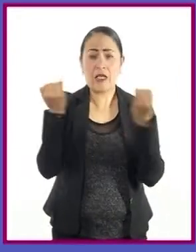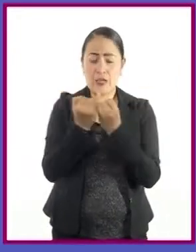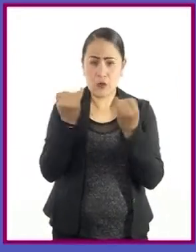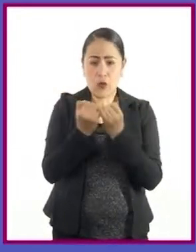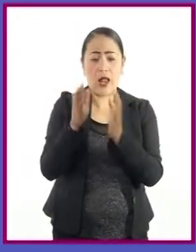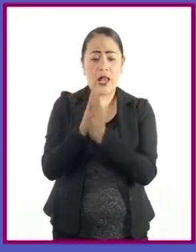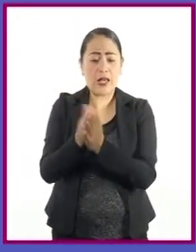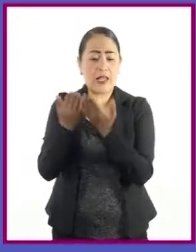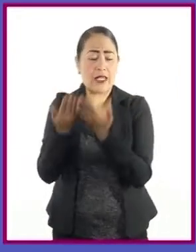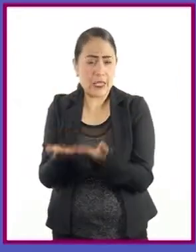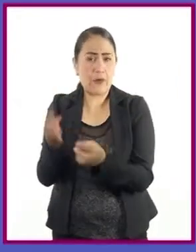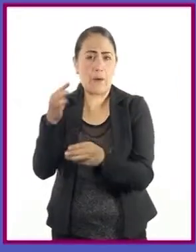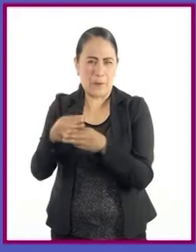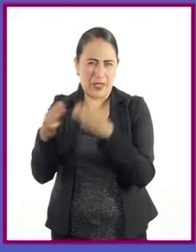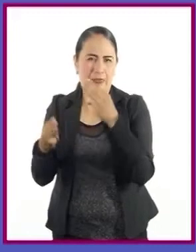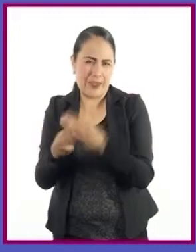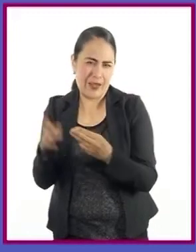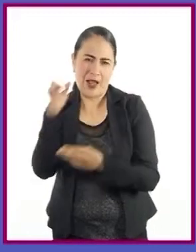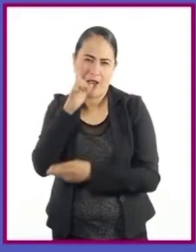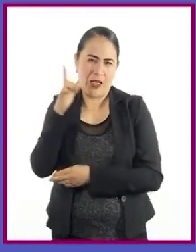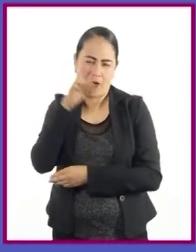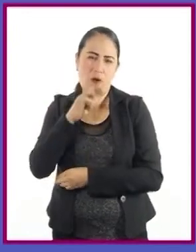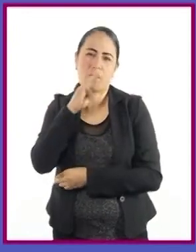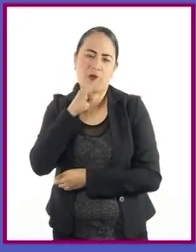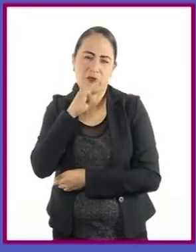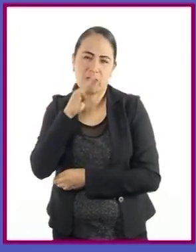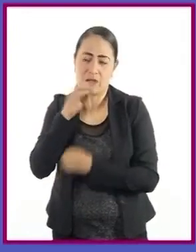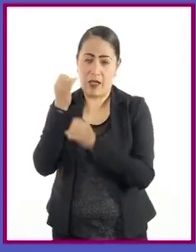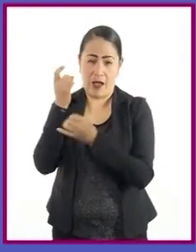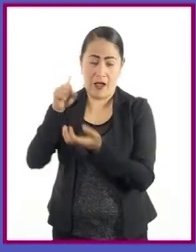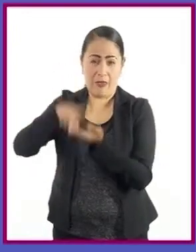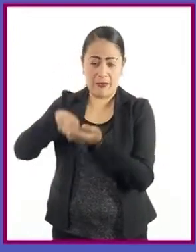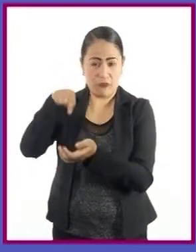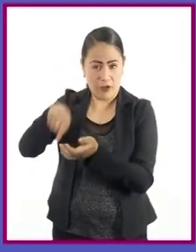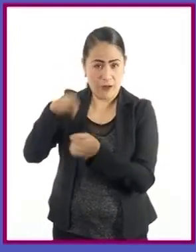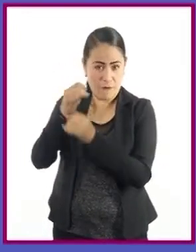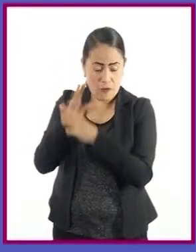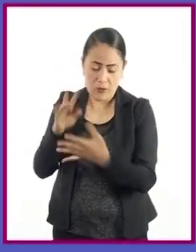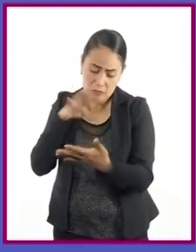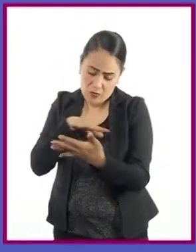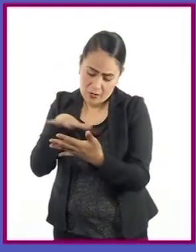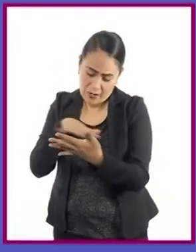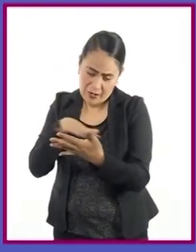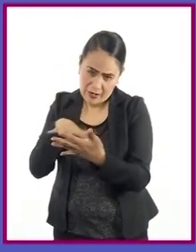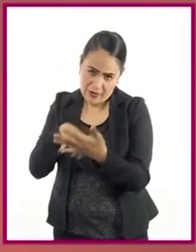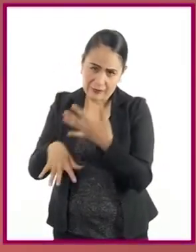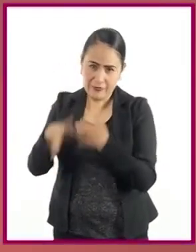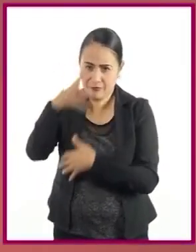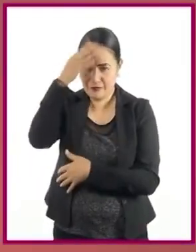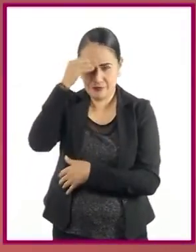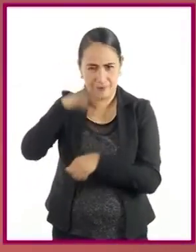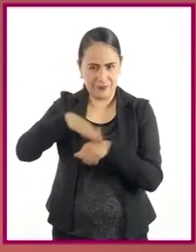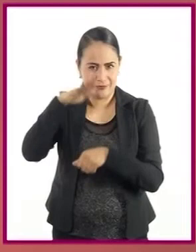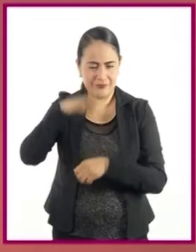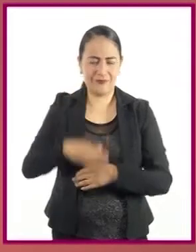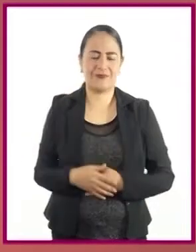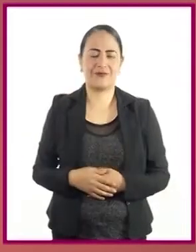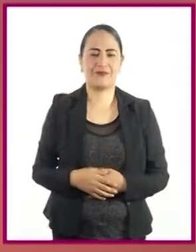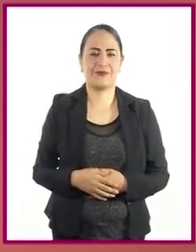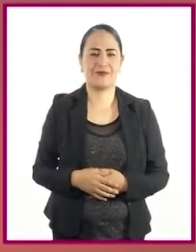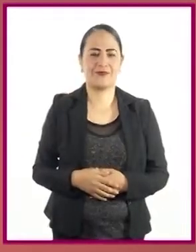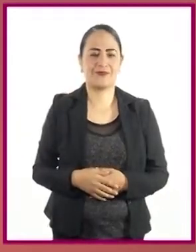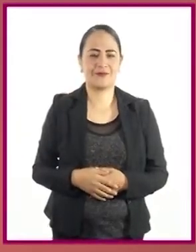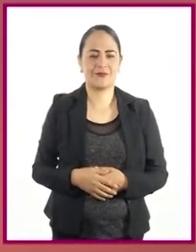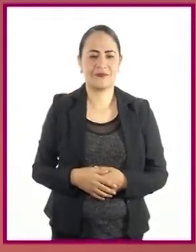su libro de texto de lengua materna para apoyarse en la información contenida sobre nuestro aprendizaje. Maestra,